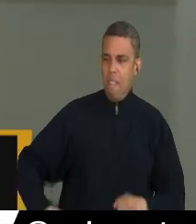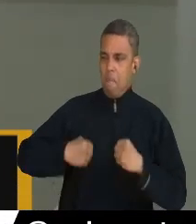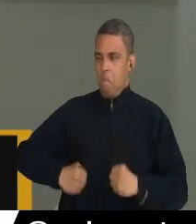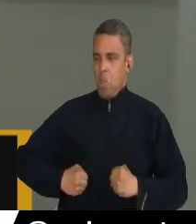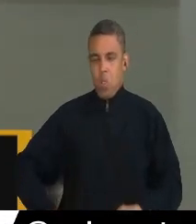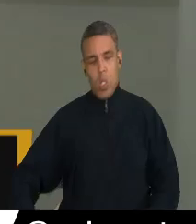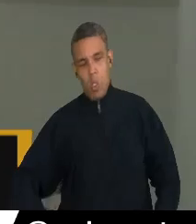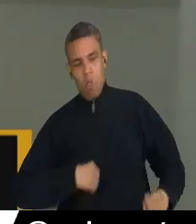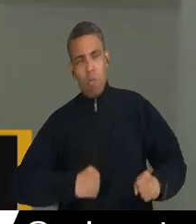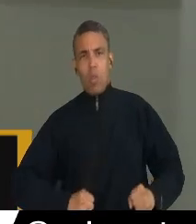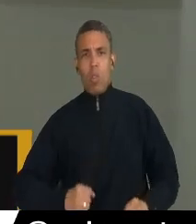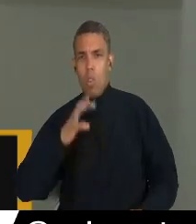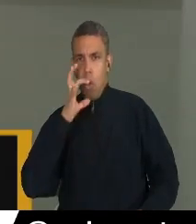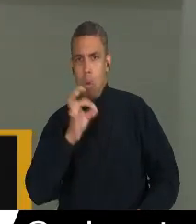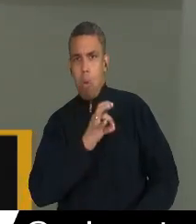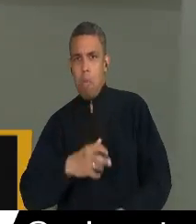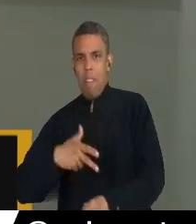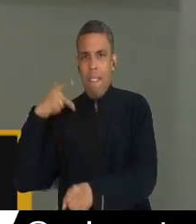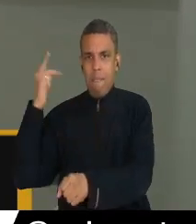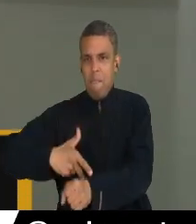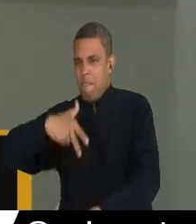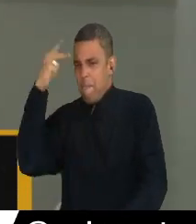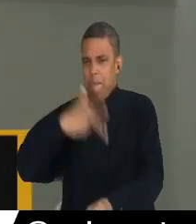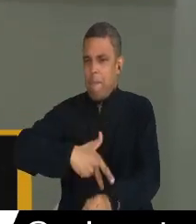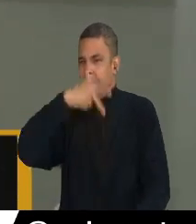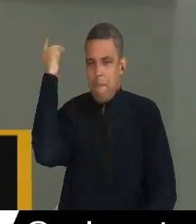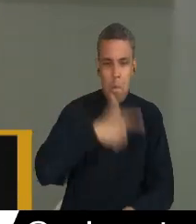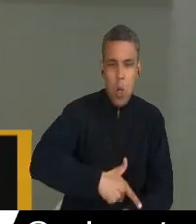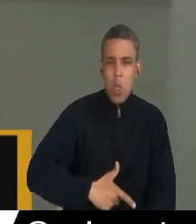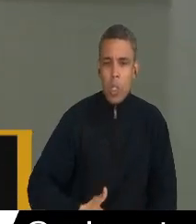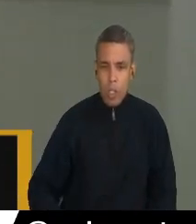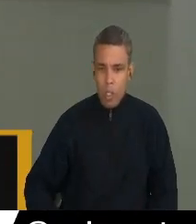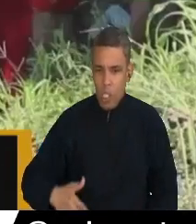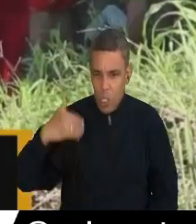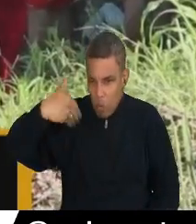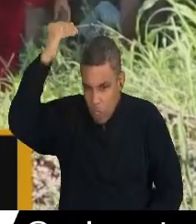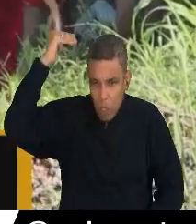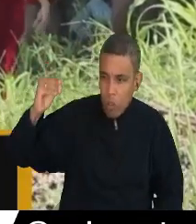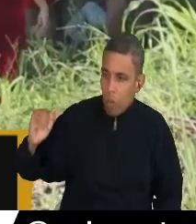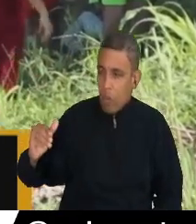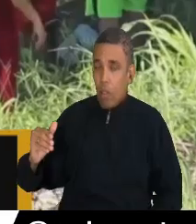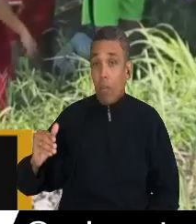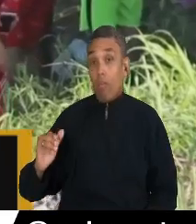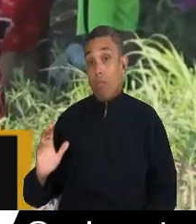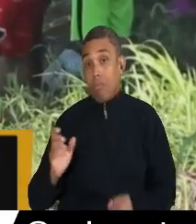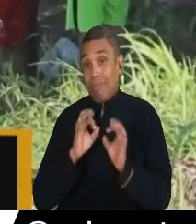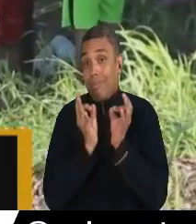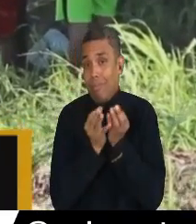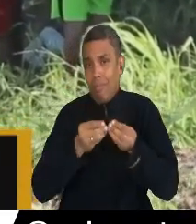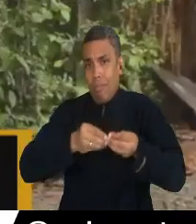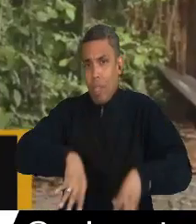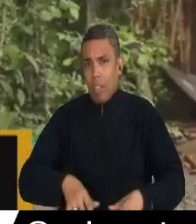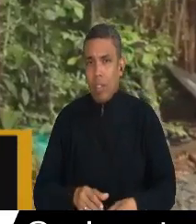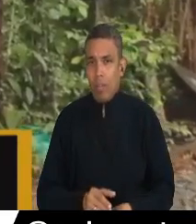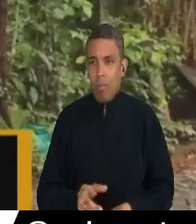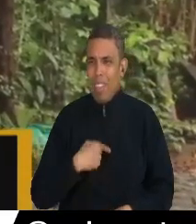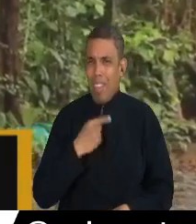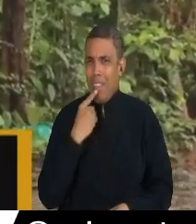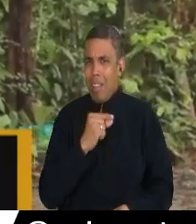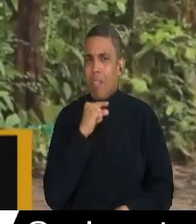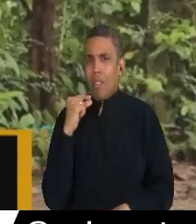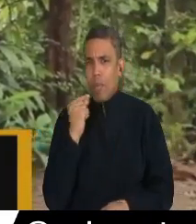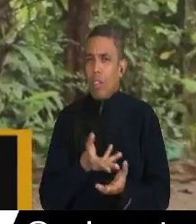es maltratada como si fuera un objeto y eso genera un ambiente hostil. Oración, unión familiar y